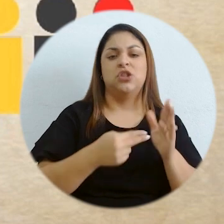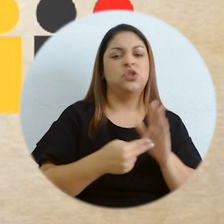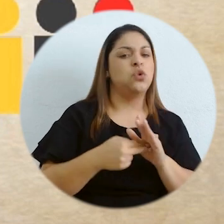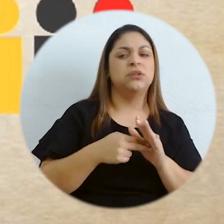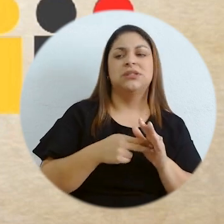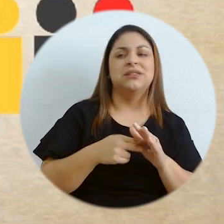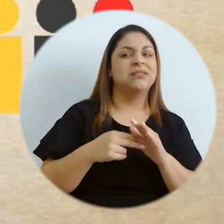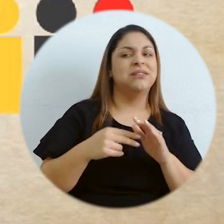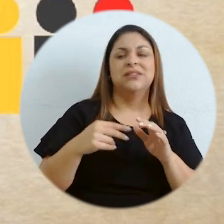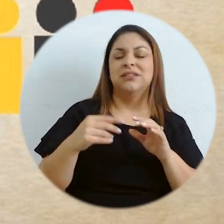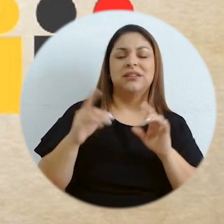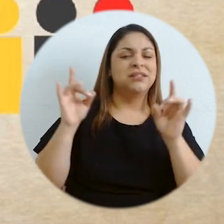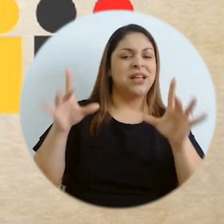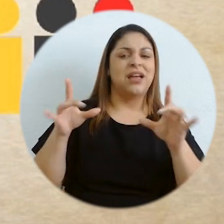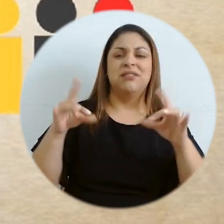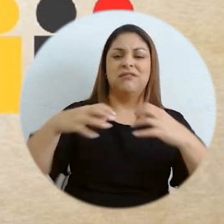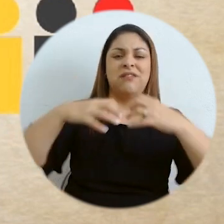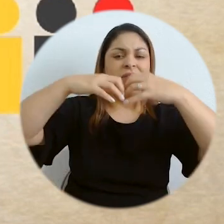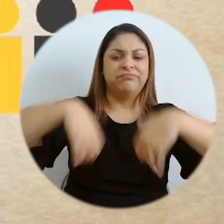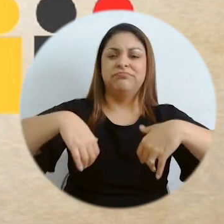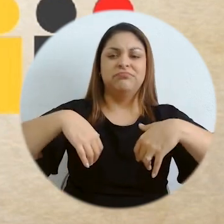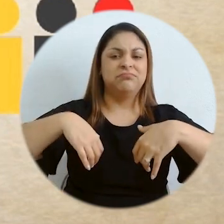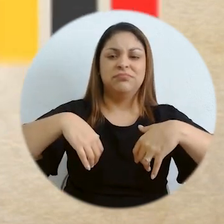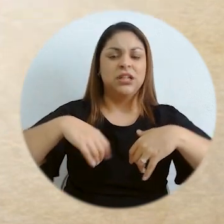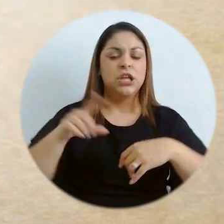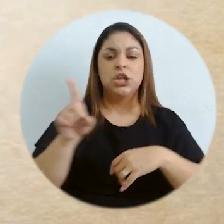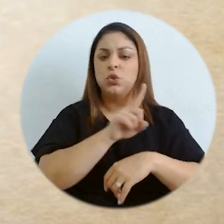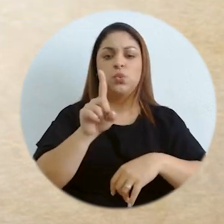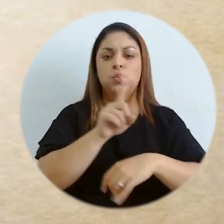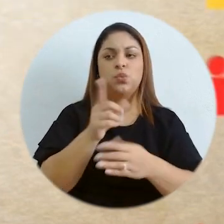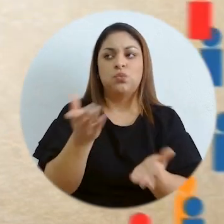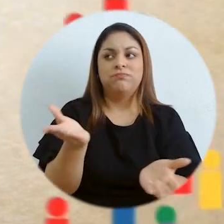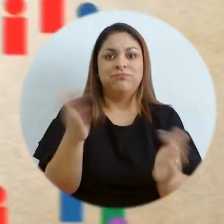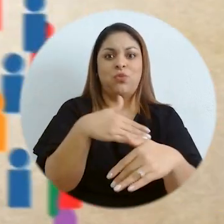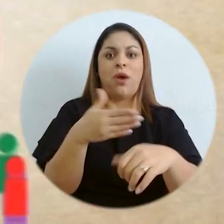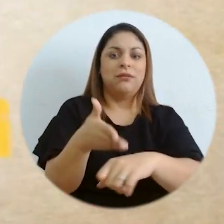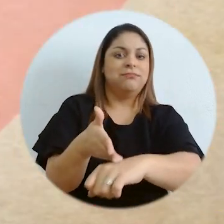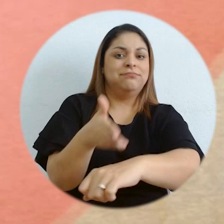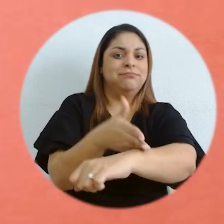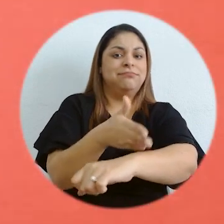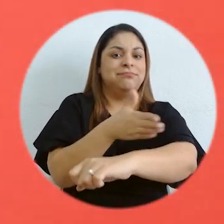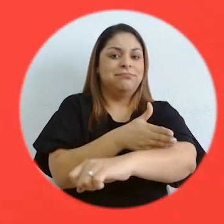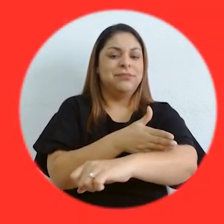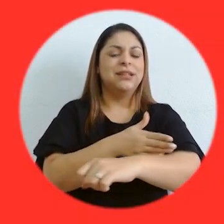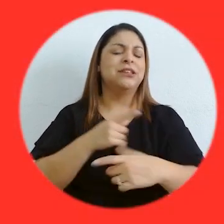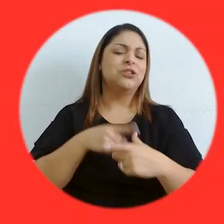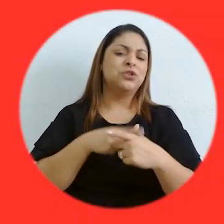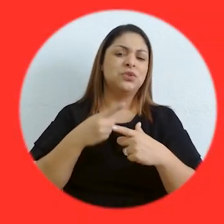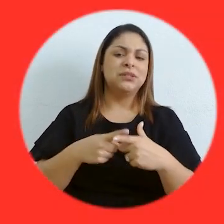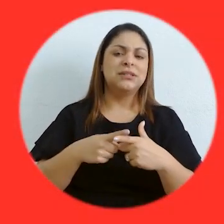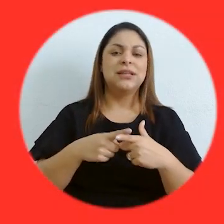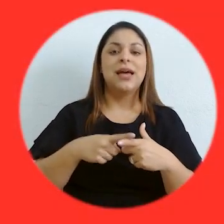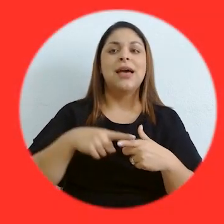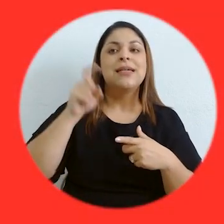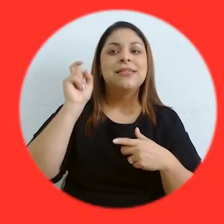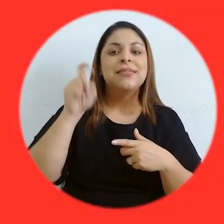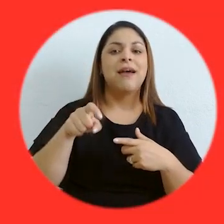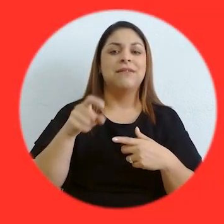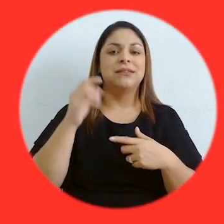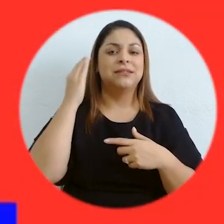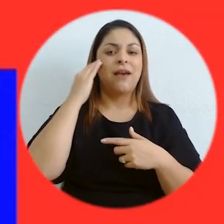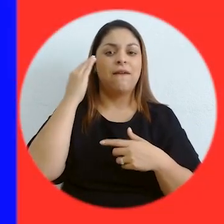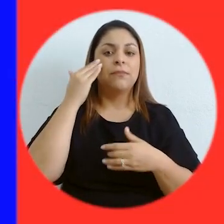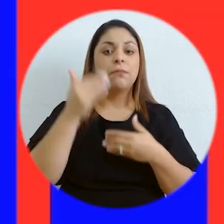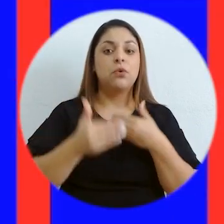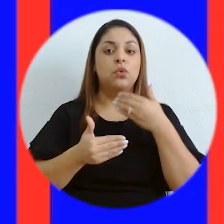deshumanizamos al contrario, se caen este tipo de cuestiones y desde luego no se avanza. Entonces, en realidad es una cuestión